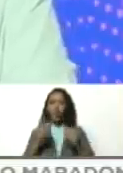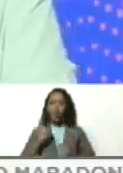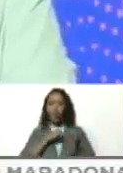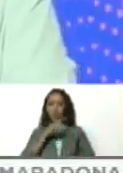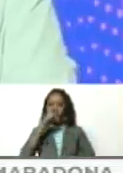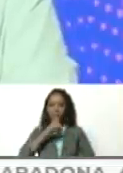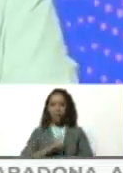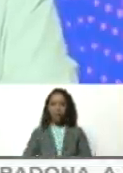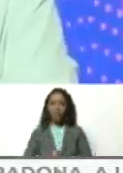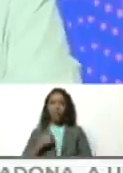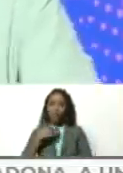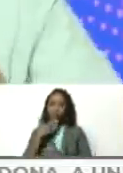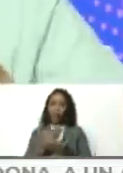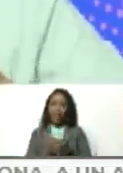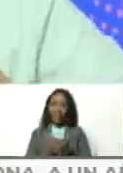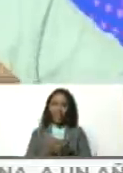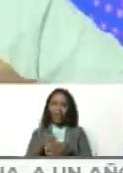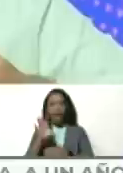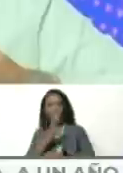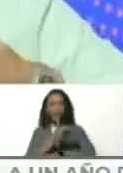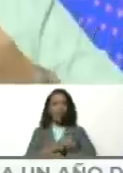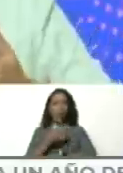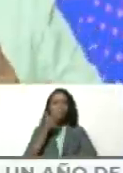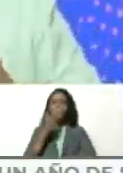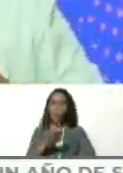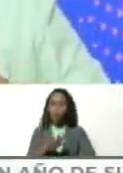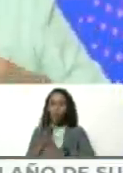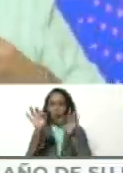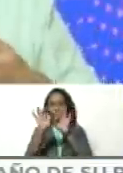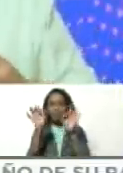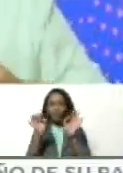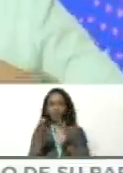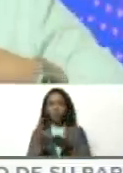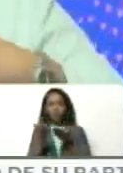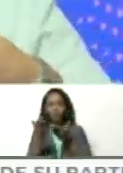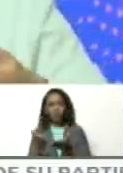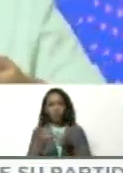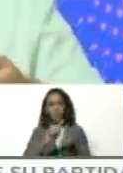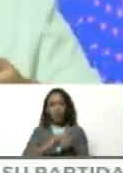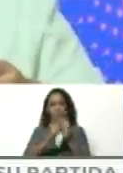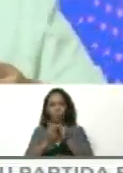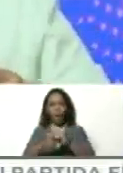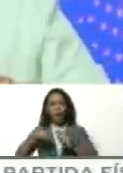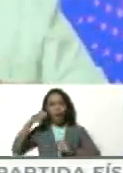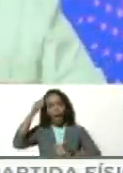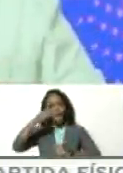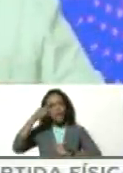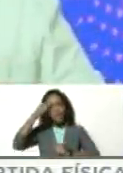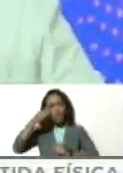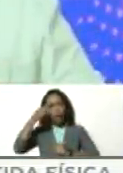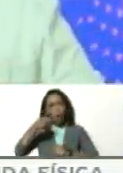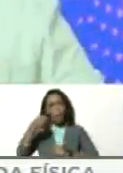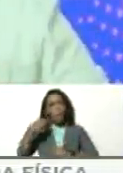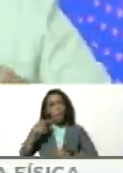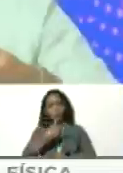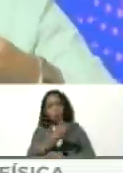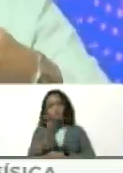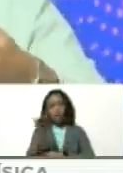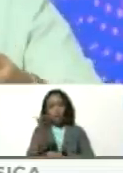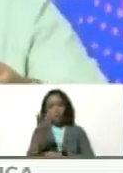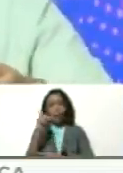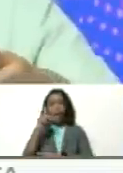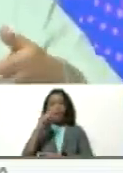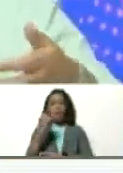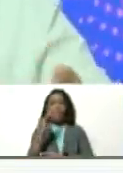años. Les agradezco esta canción. Pronto se las vamos a regalar convertidos en videoclip para que corran por TikTok,